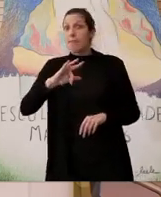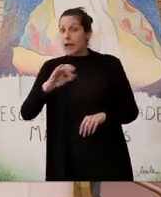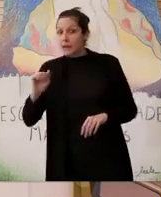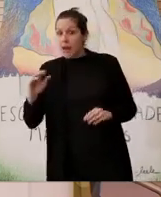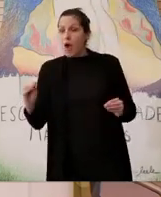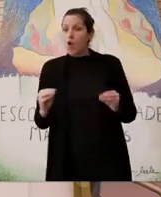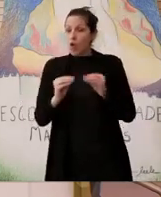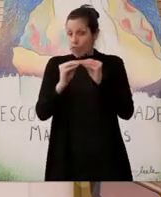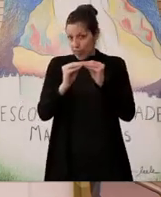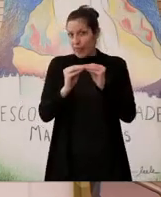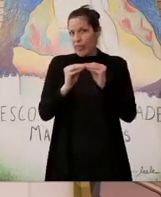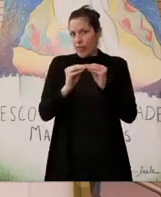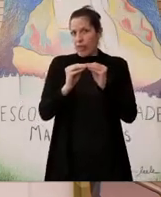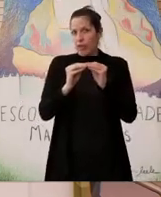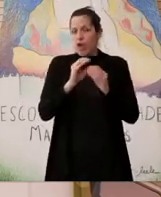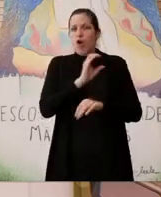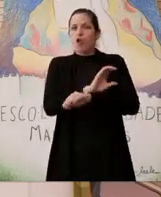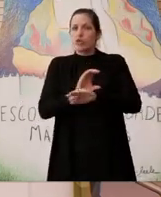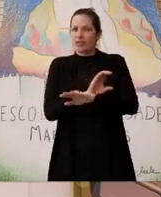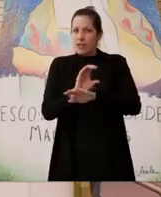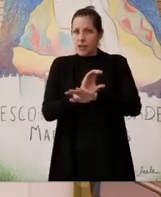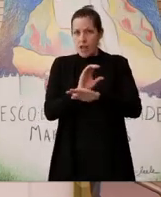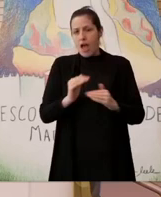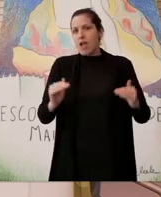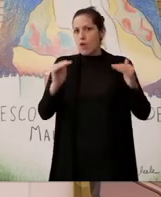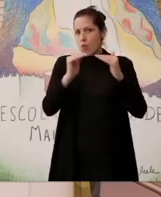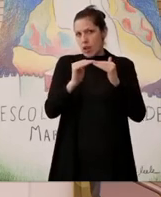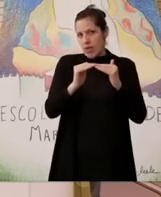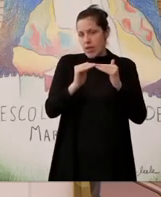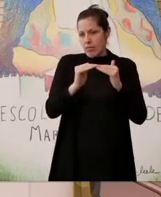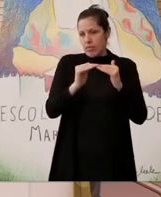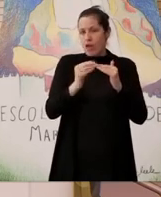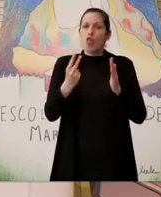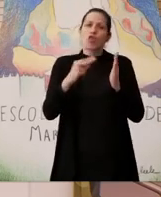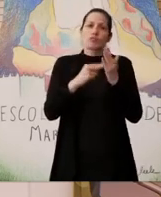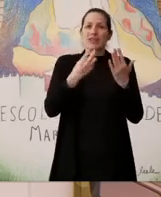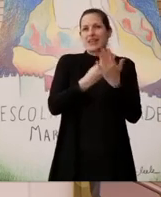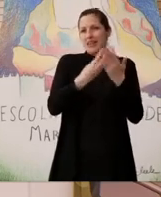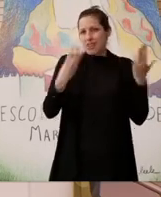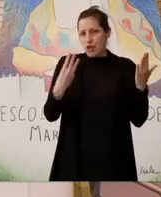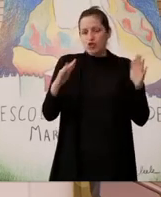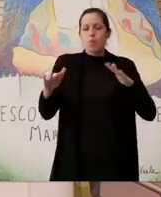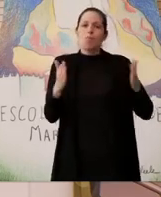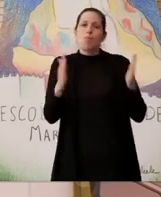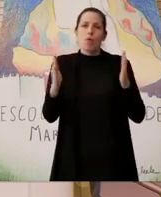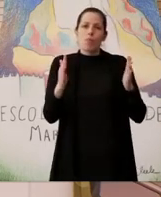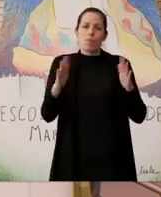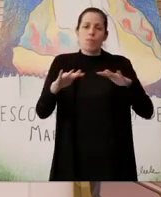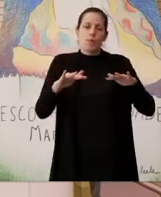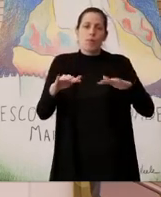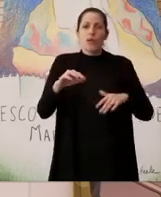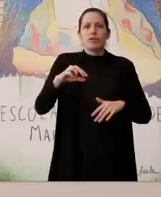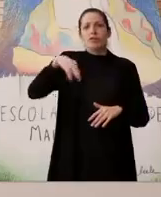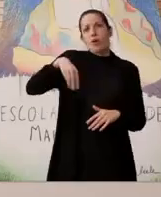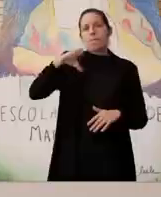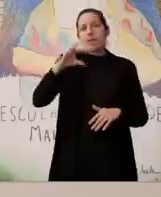igualdad de cuando Estopa todo no año 2000 de zaito previamente con mito y con esa fuga histórica que vivimos aquí